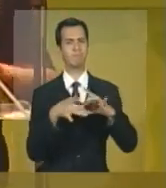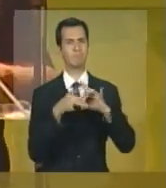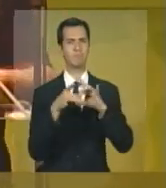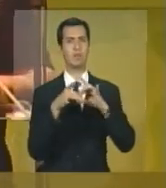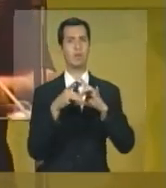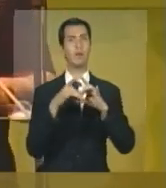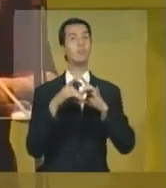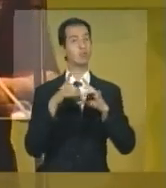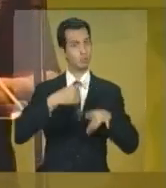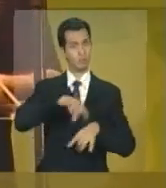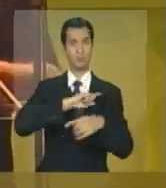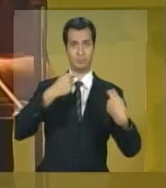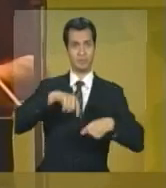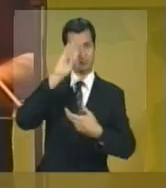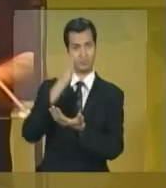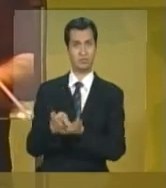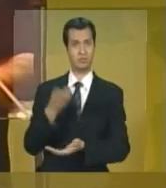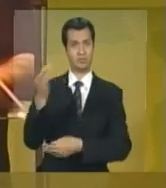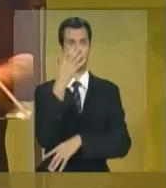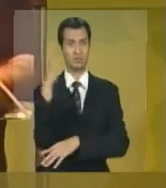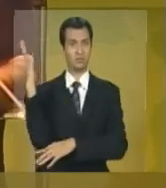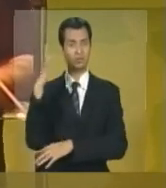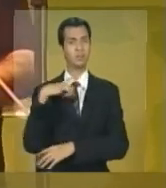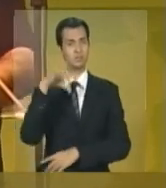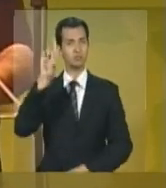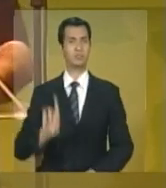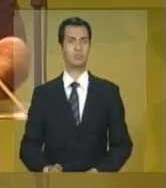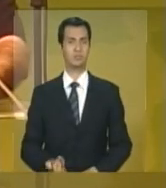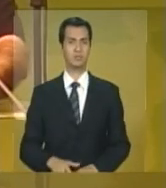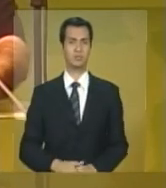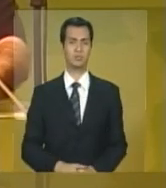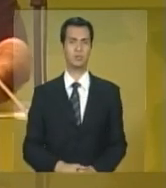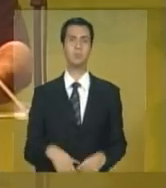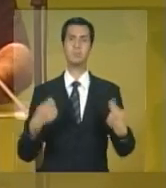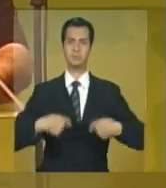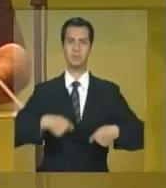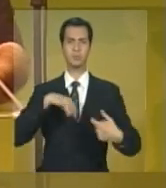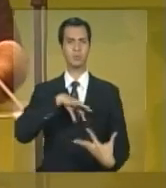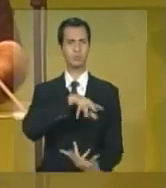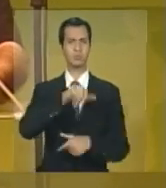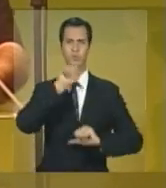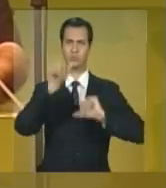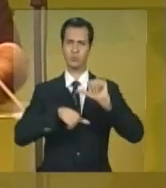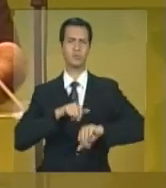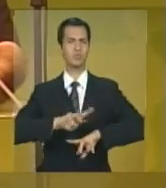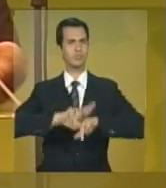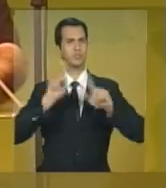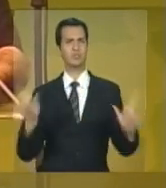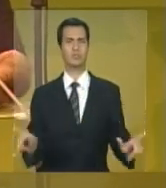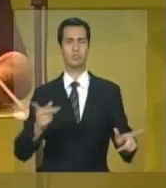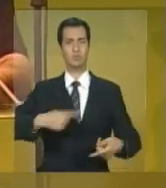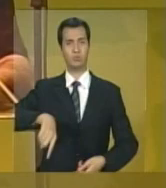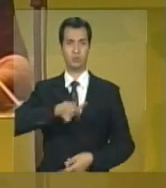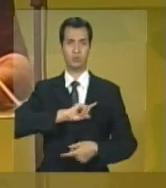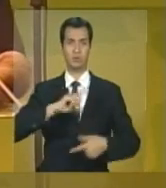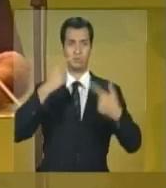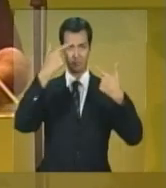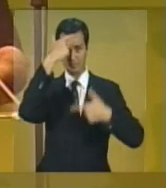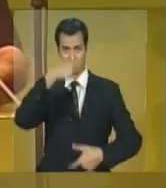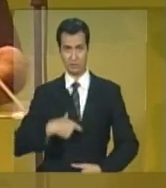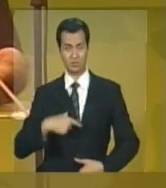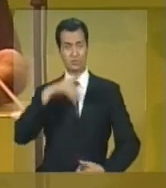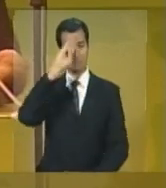estos derechos. Es fundamental un mundo diferente donde los hombres reconozcamos que somos